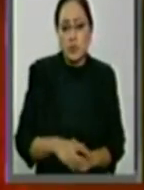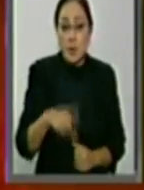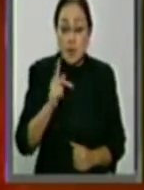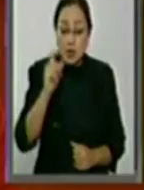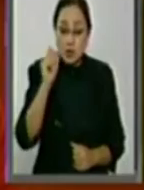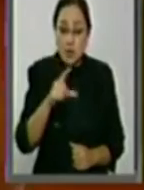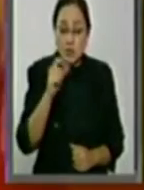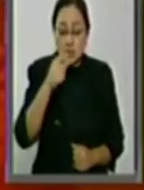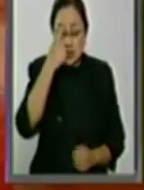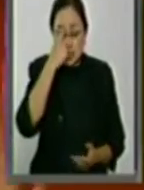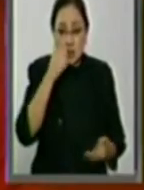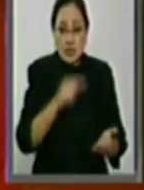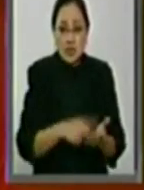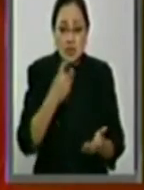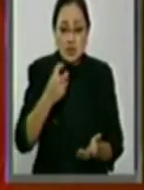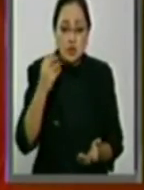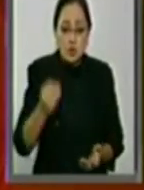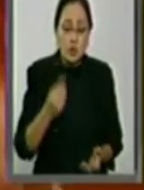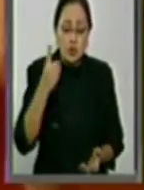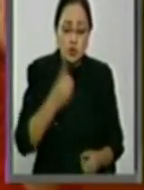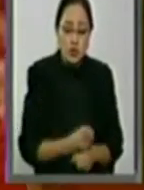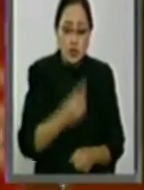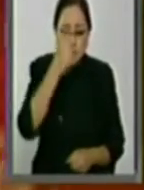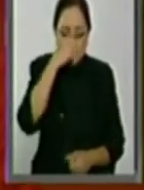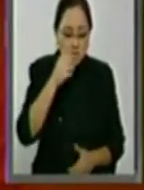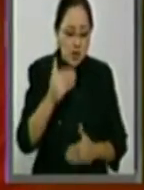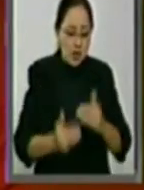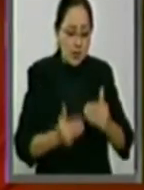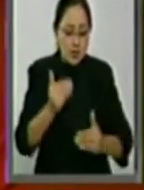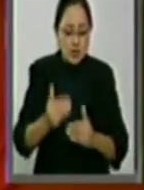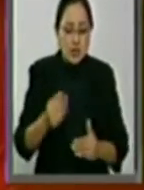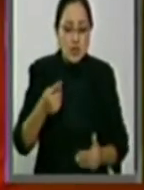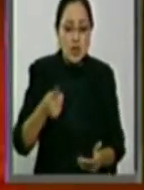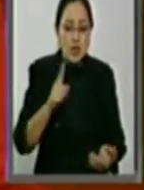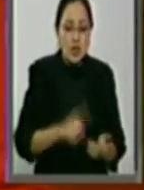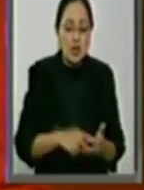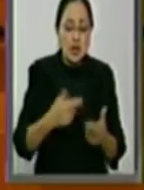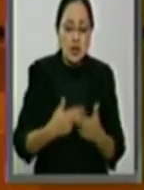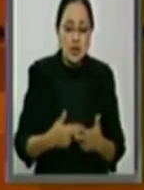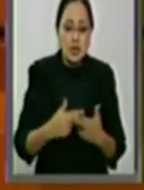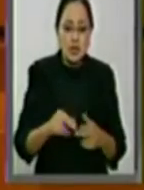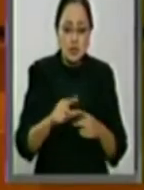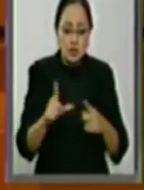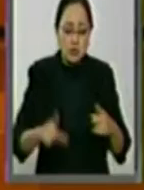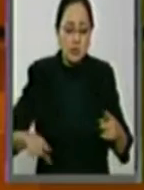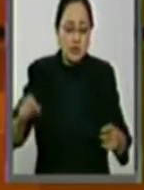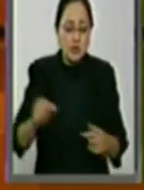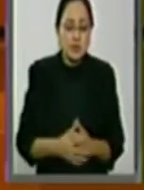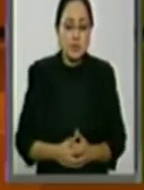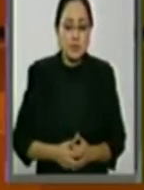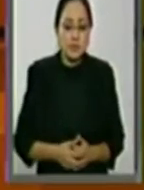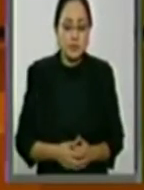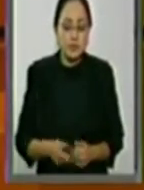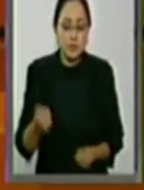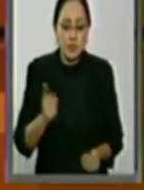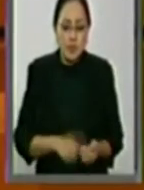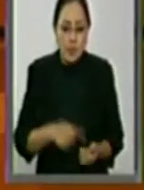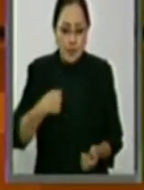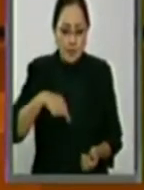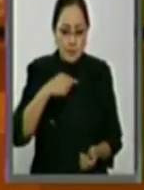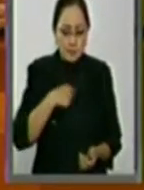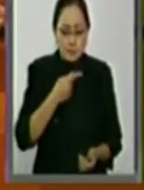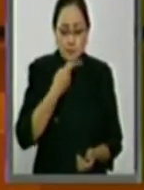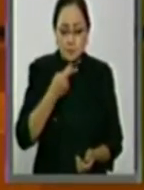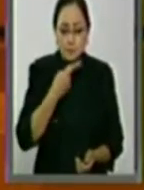también creo que es una gran oportunidad para avanzar en el resto del país. Estamos hablando de la complejidad